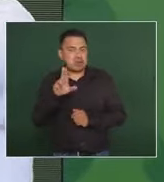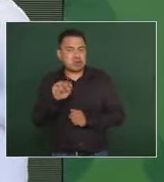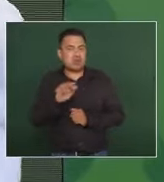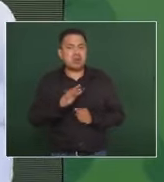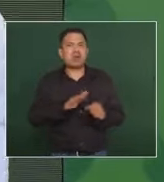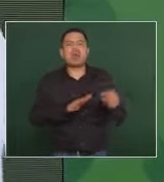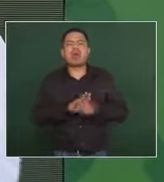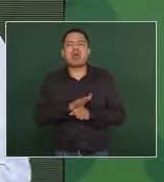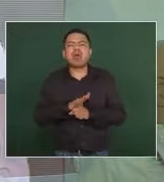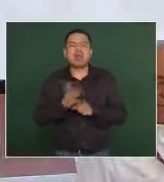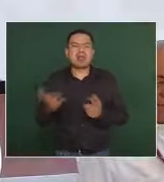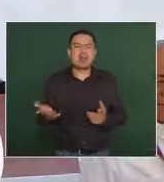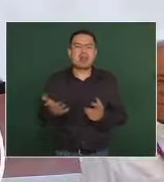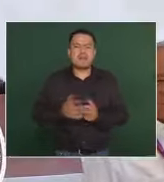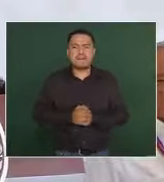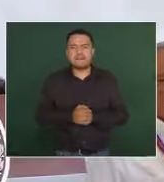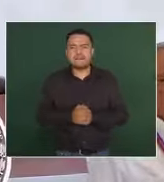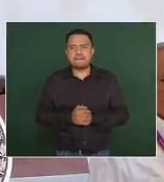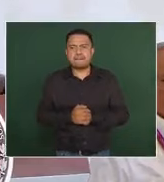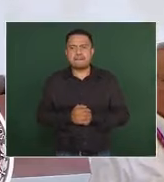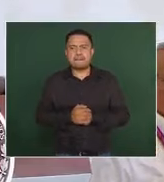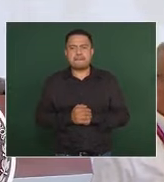el que